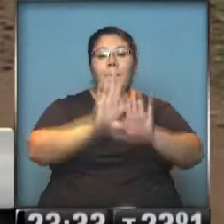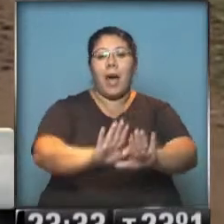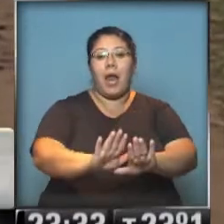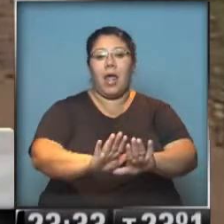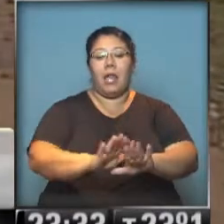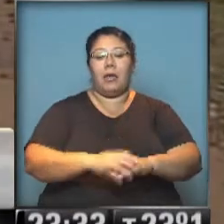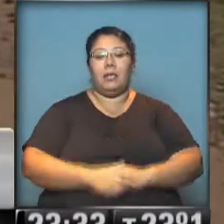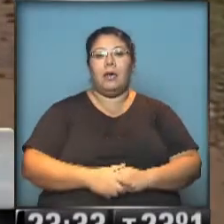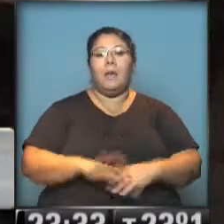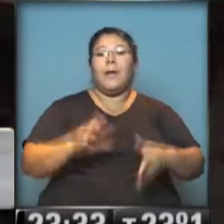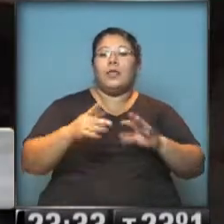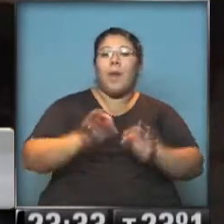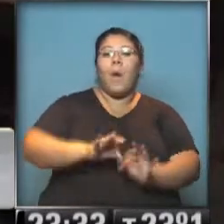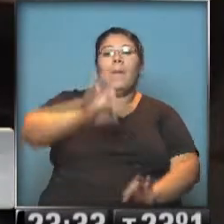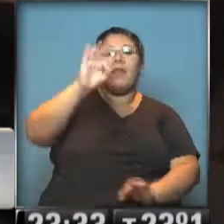tener?